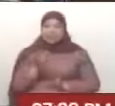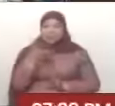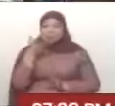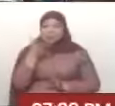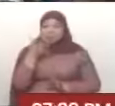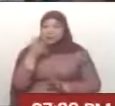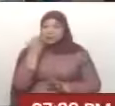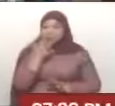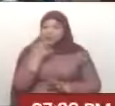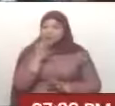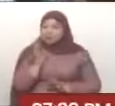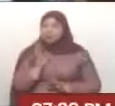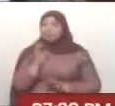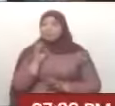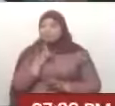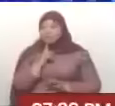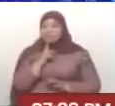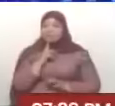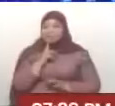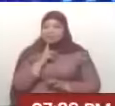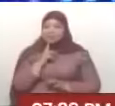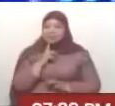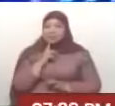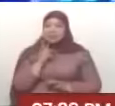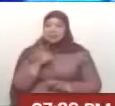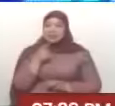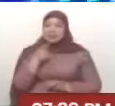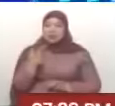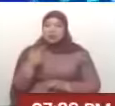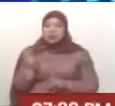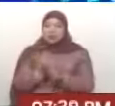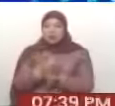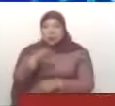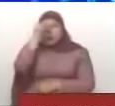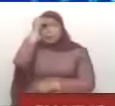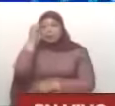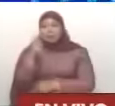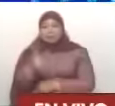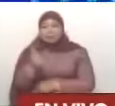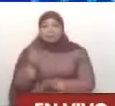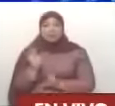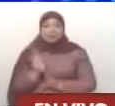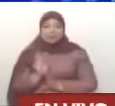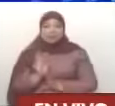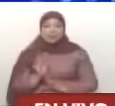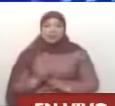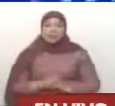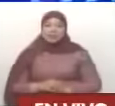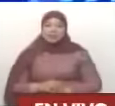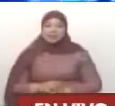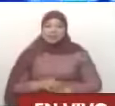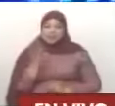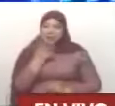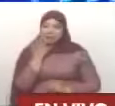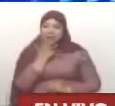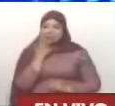Ya me advirtieron. Además que usted como que las agarra en el aire. Bueno, esto ocurrió hoy, presidente.